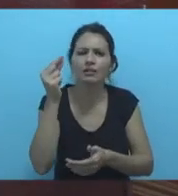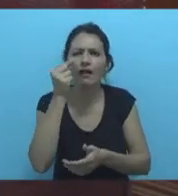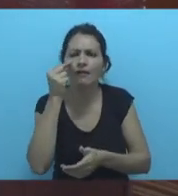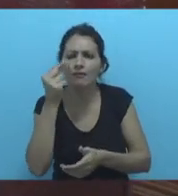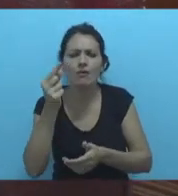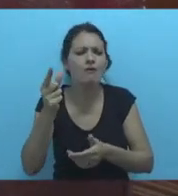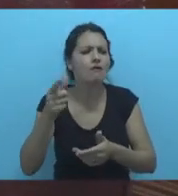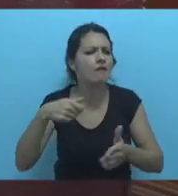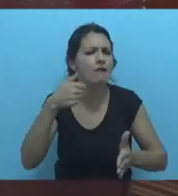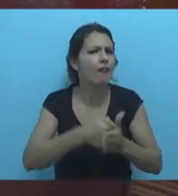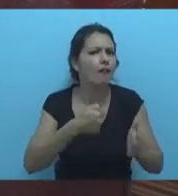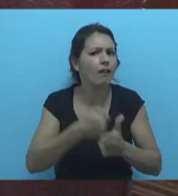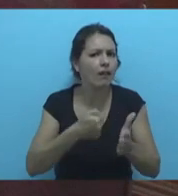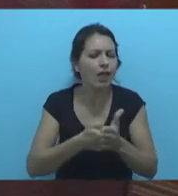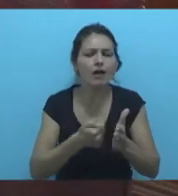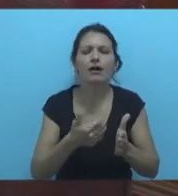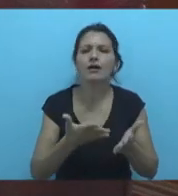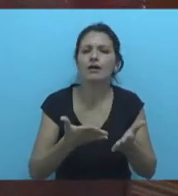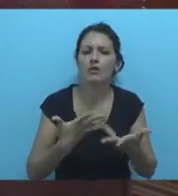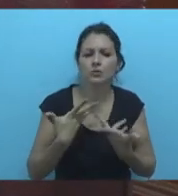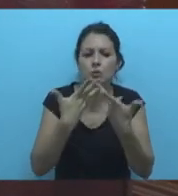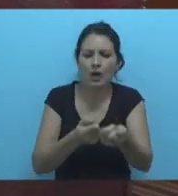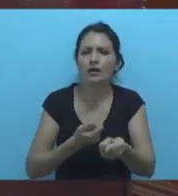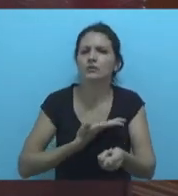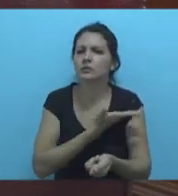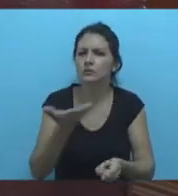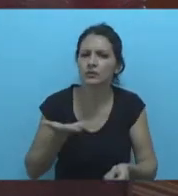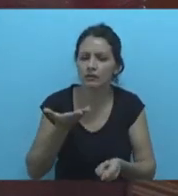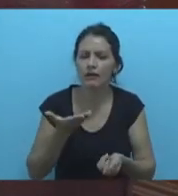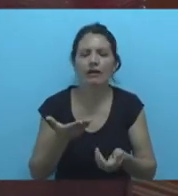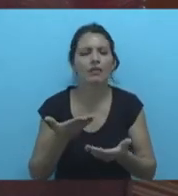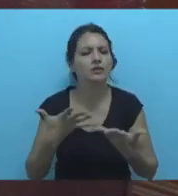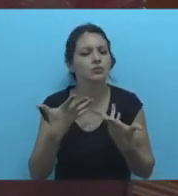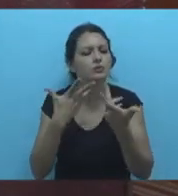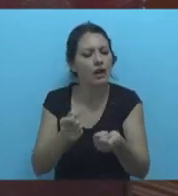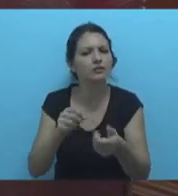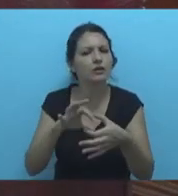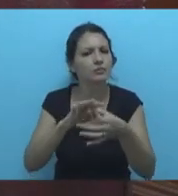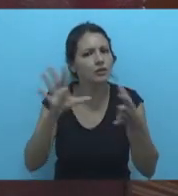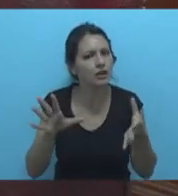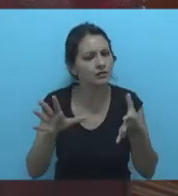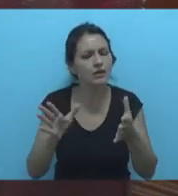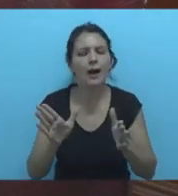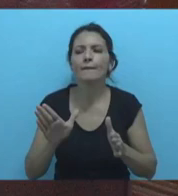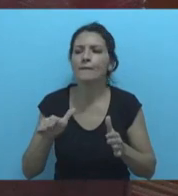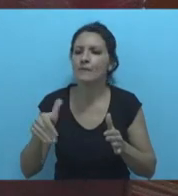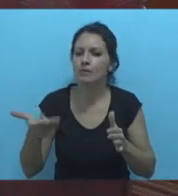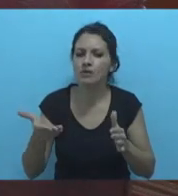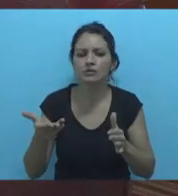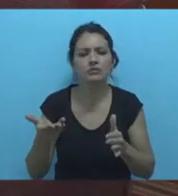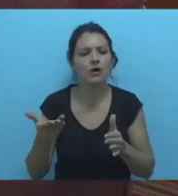una vida militante en beneficio de toda la sociedad y de los valores democráticos. Así que me parece que